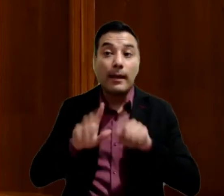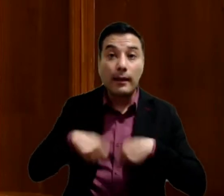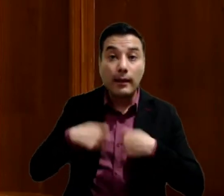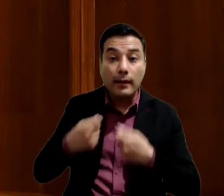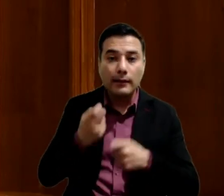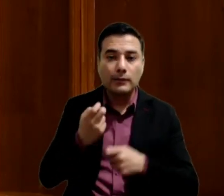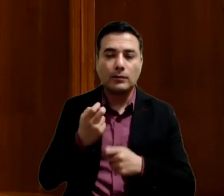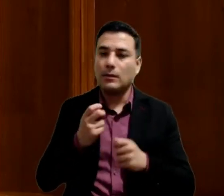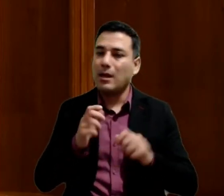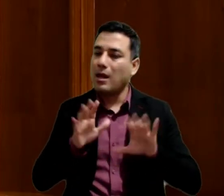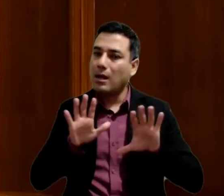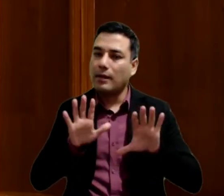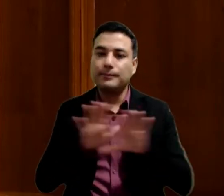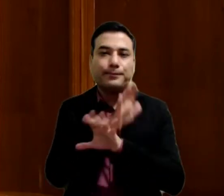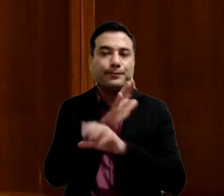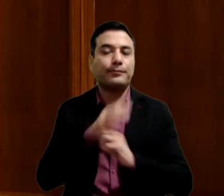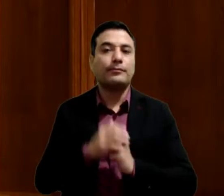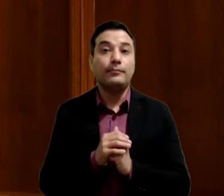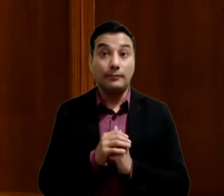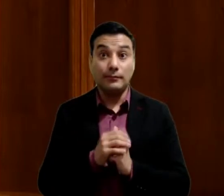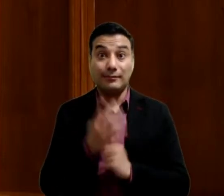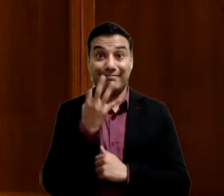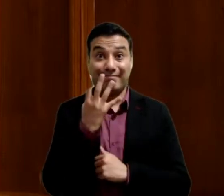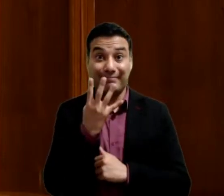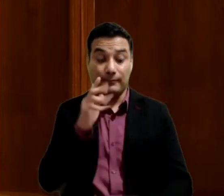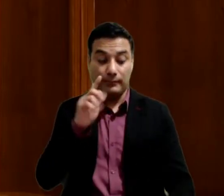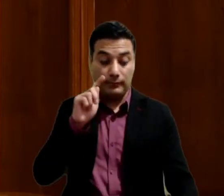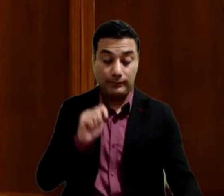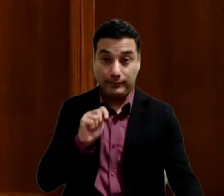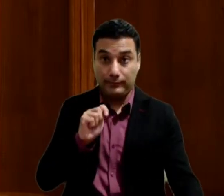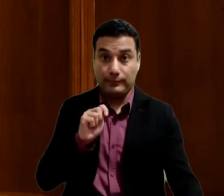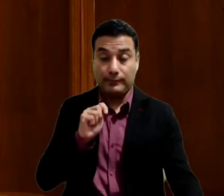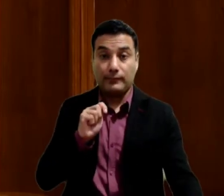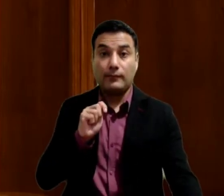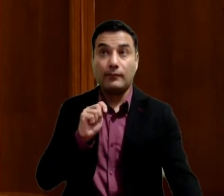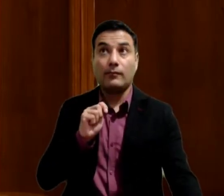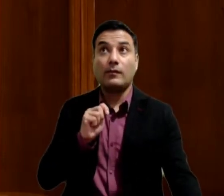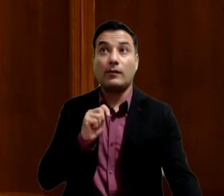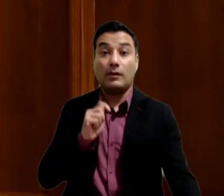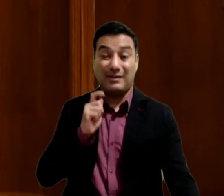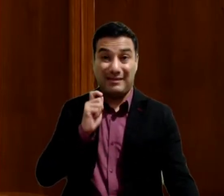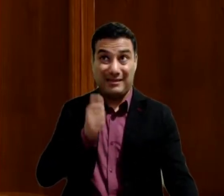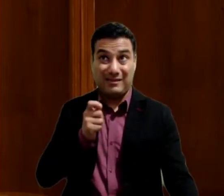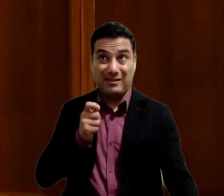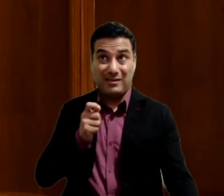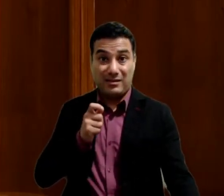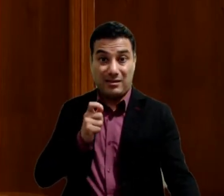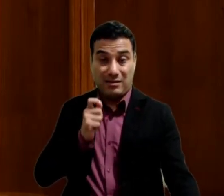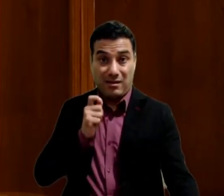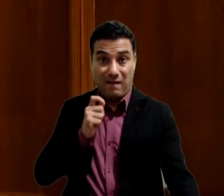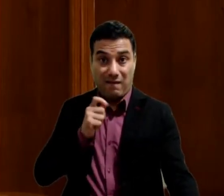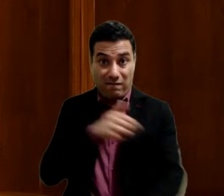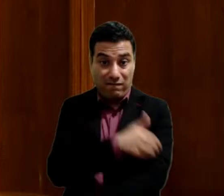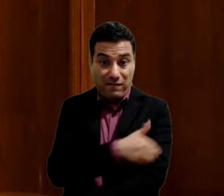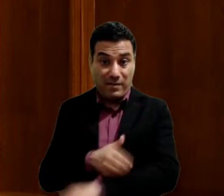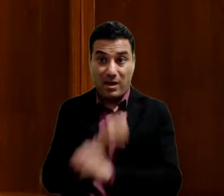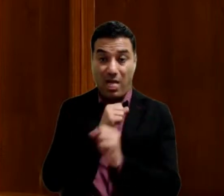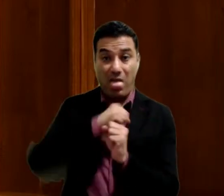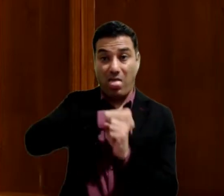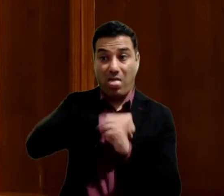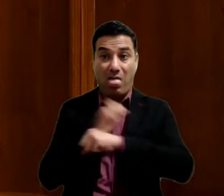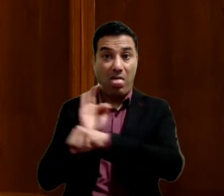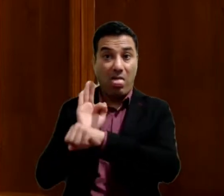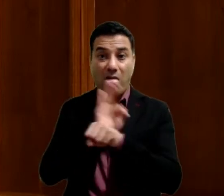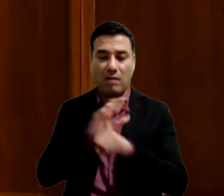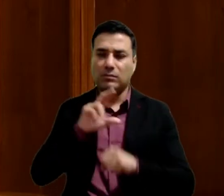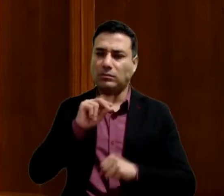la cuarta transformación, el poder no es un negocio de familia, sino un mandato del